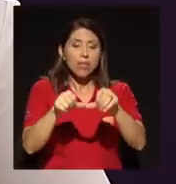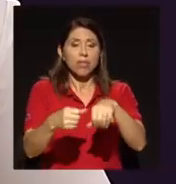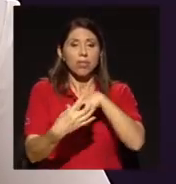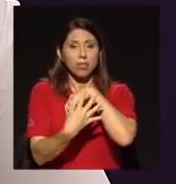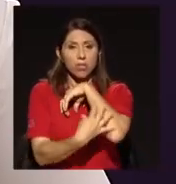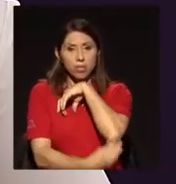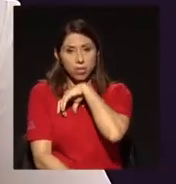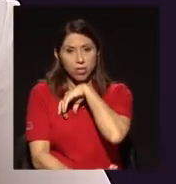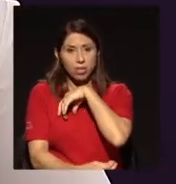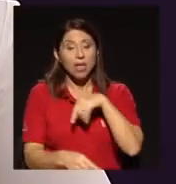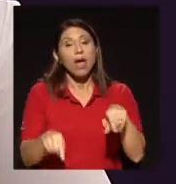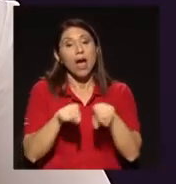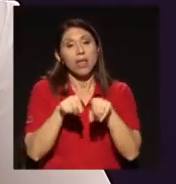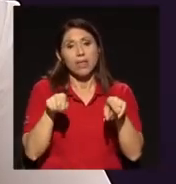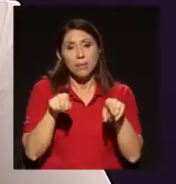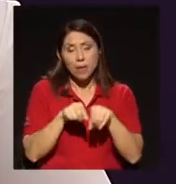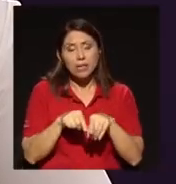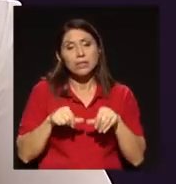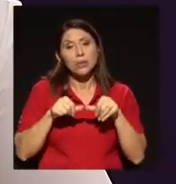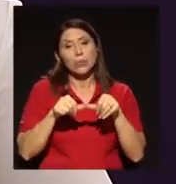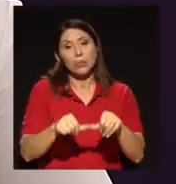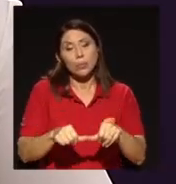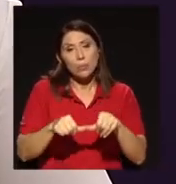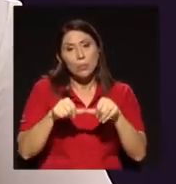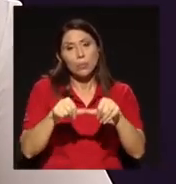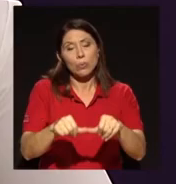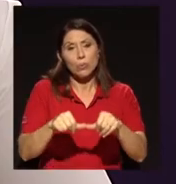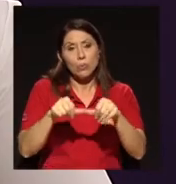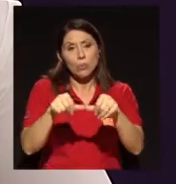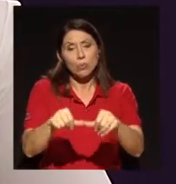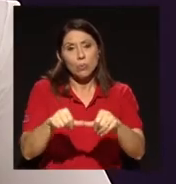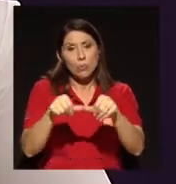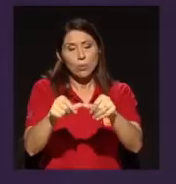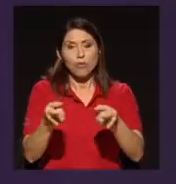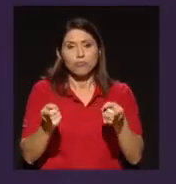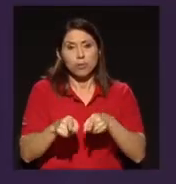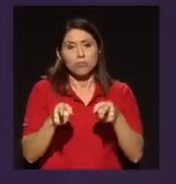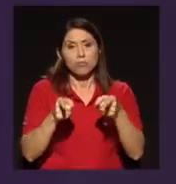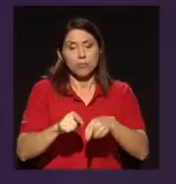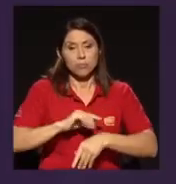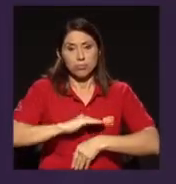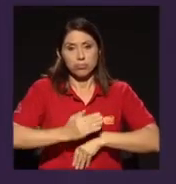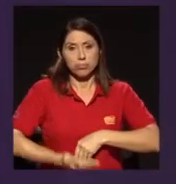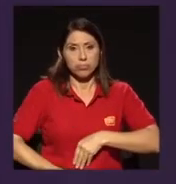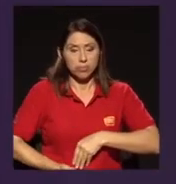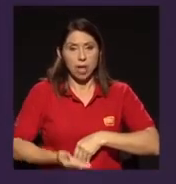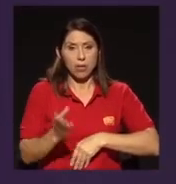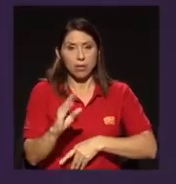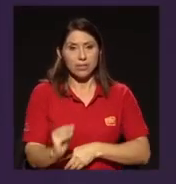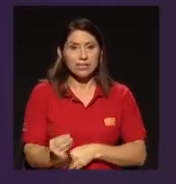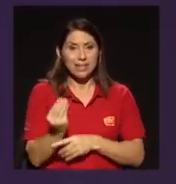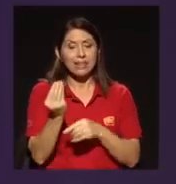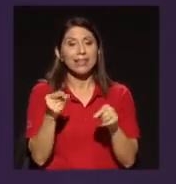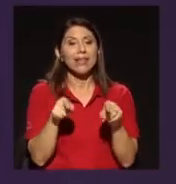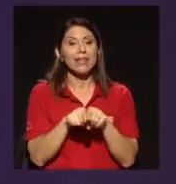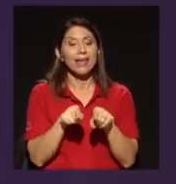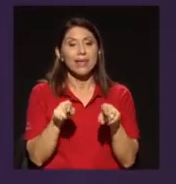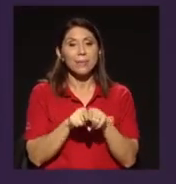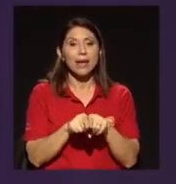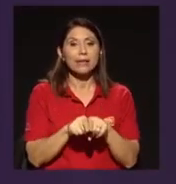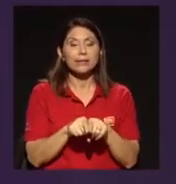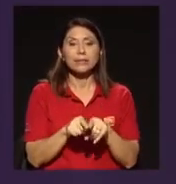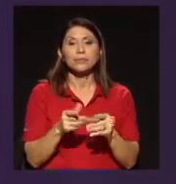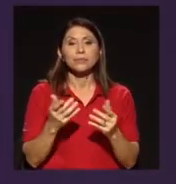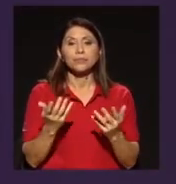Además de que se perpetúe el círculo de la maternidad adolescente. Y además de que este es otro